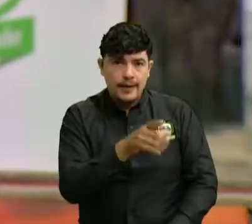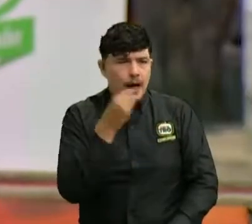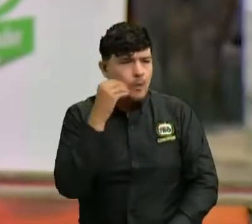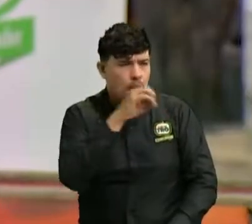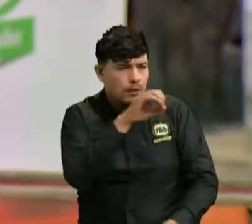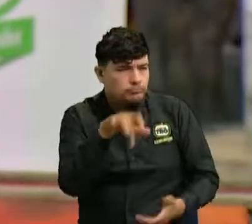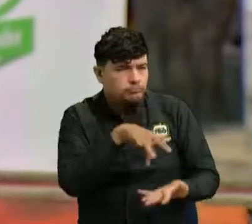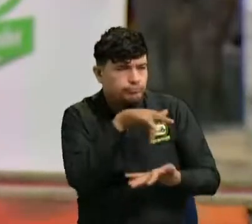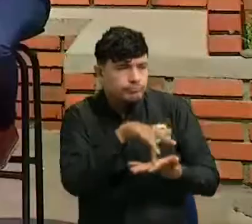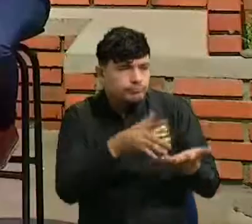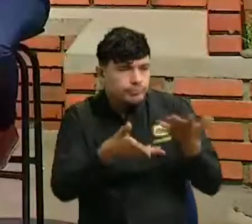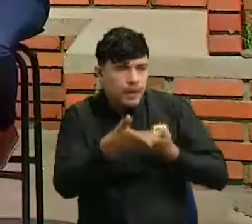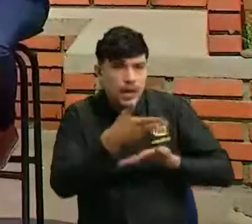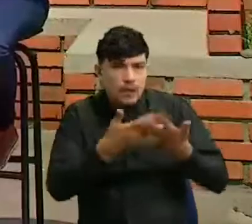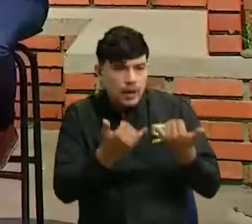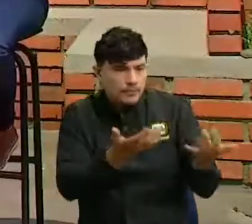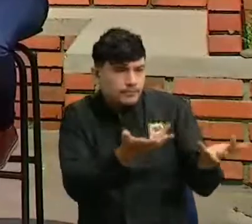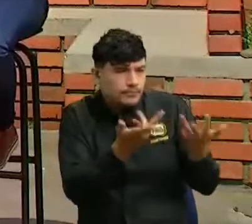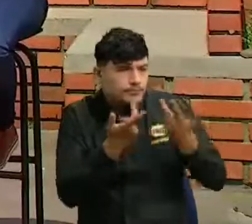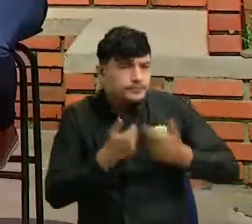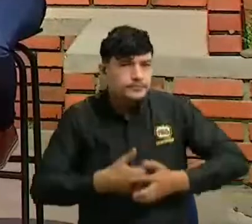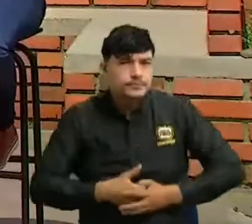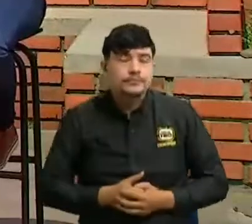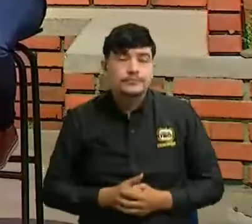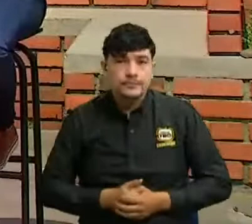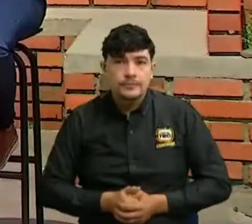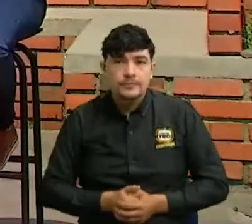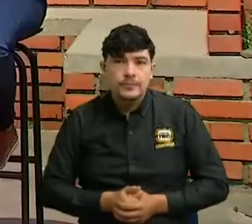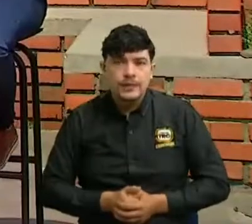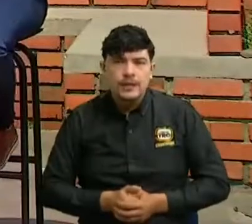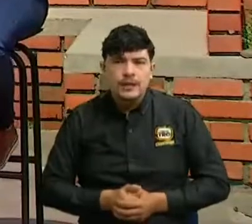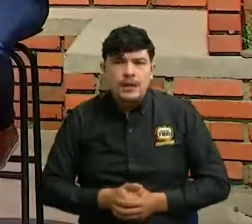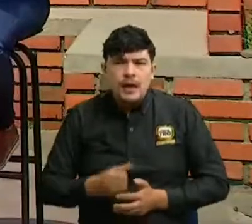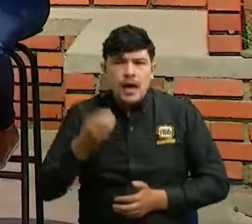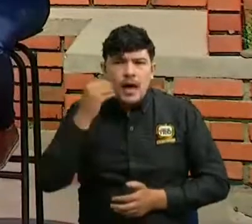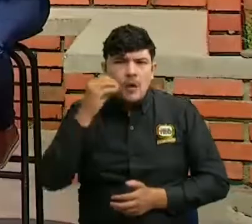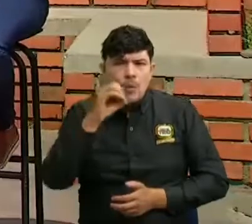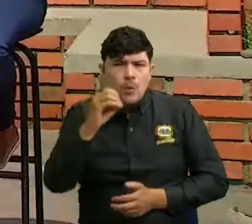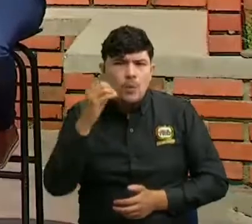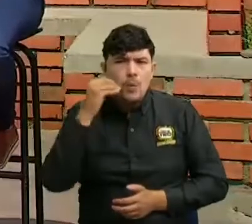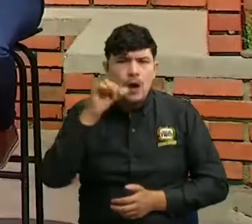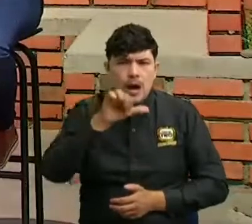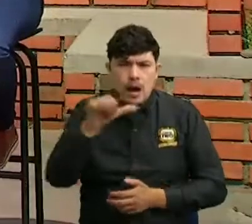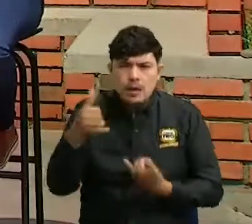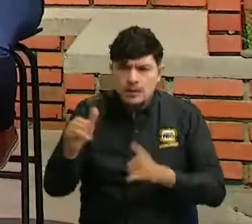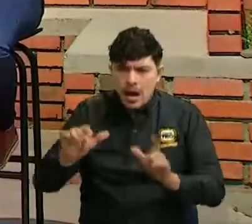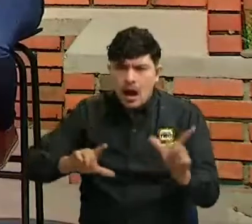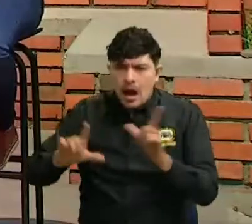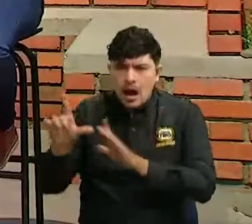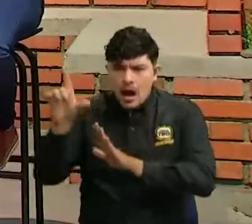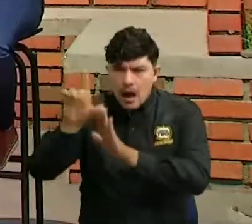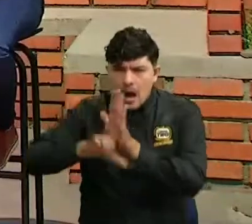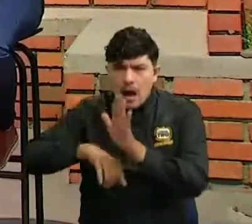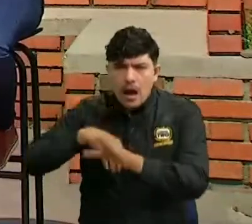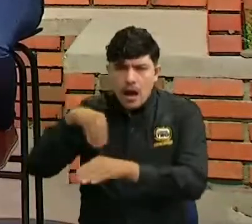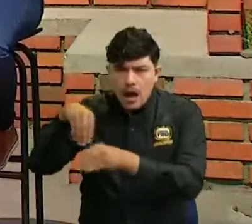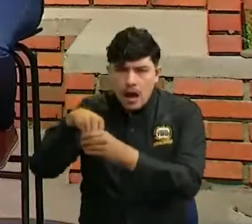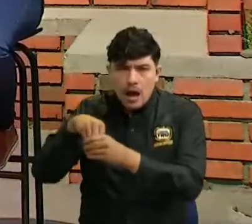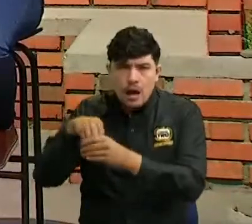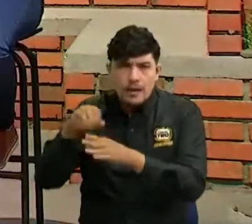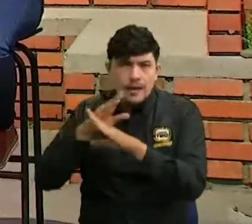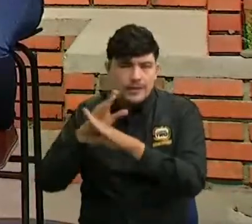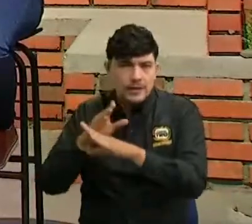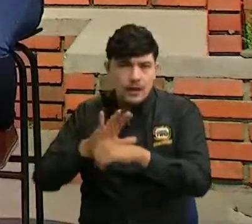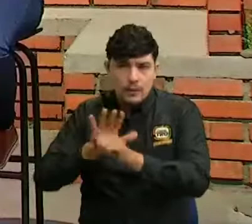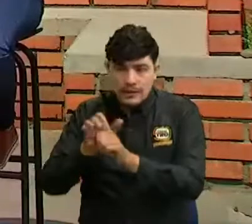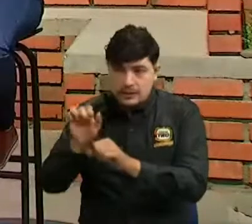comuna. Mélida, hay buenas noticias porque hay una buena cantidad de abuelos que ya están incluidos en el listado para ser priorizados contra el